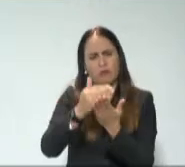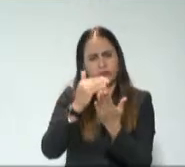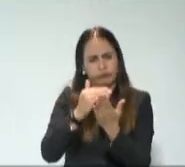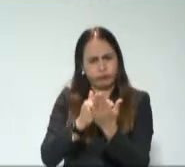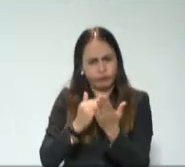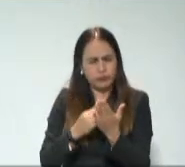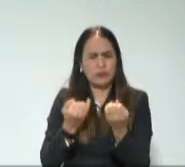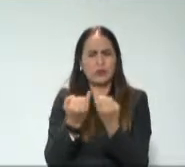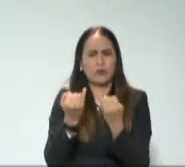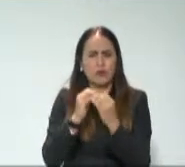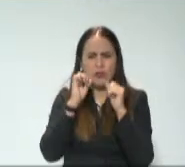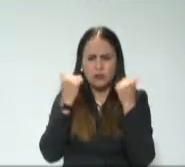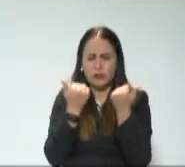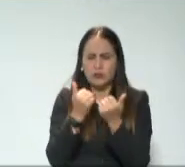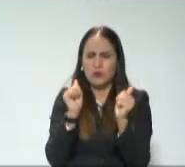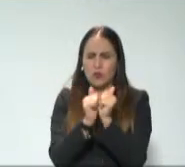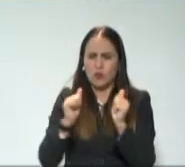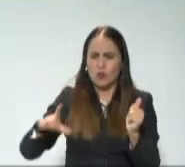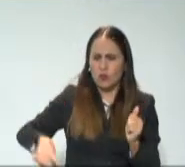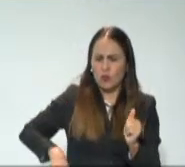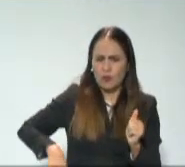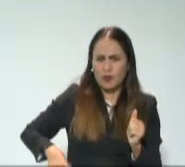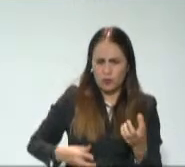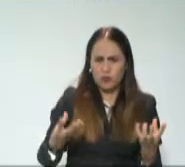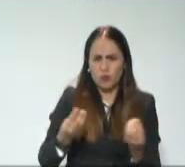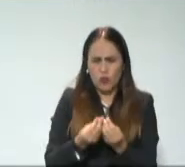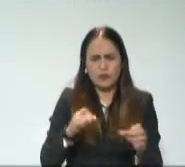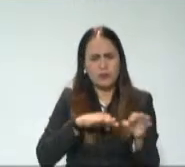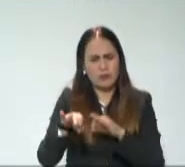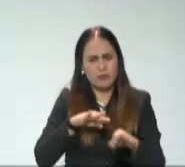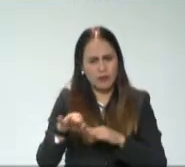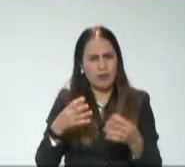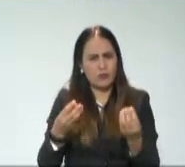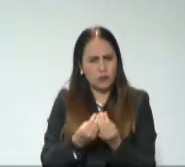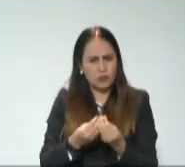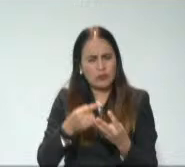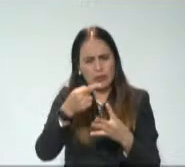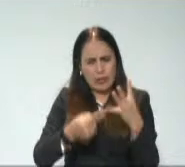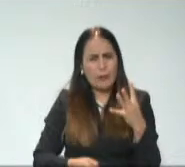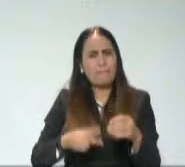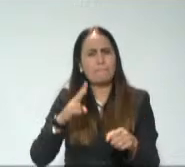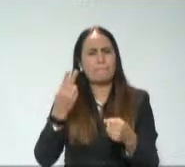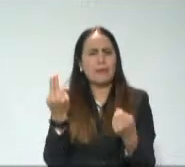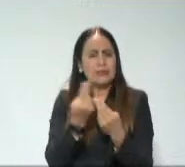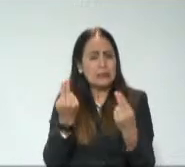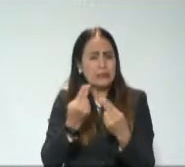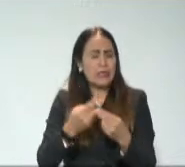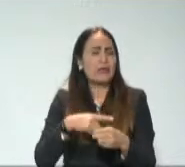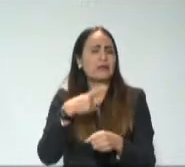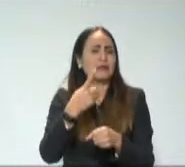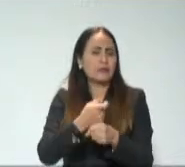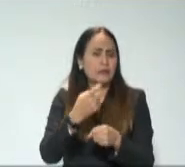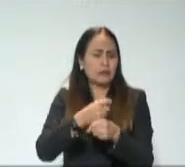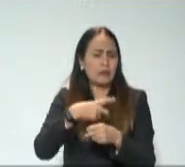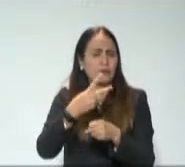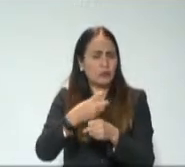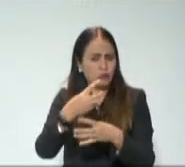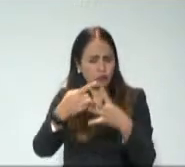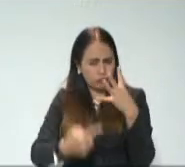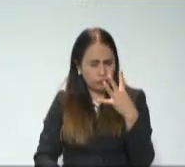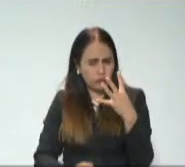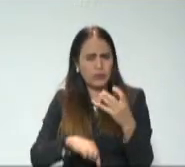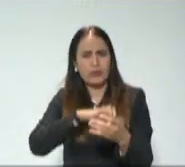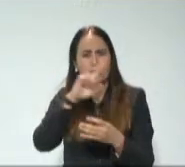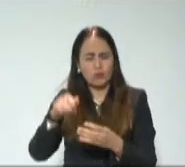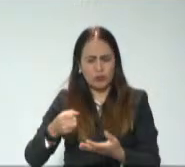asociación con los gobiernos desde el establecimiento de prioridades hasta la planificación el seguimiento